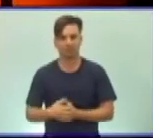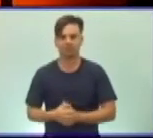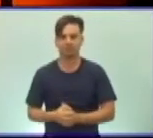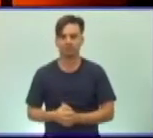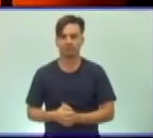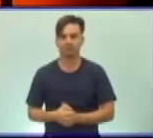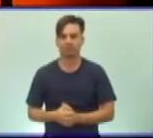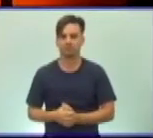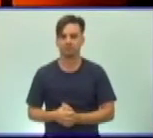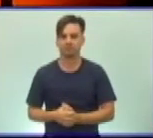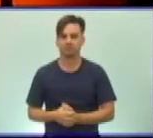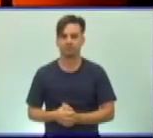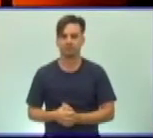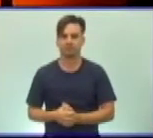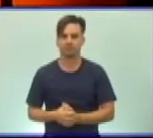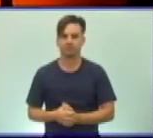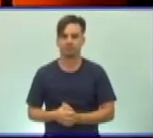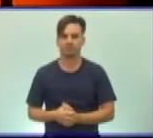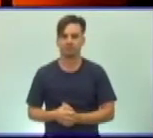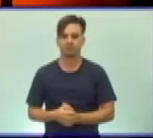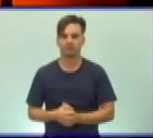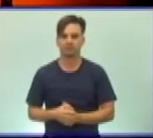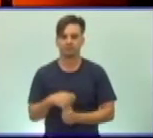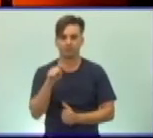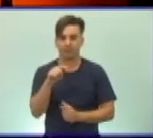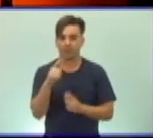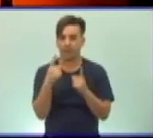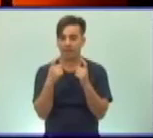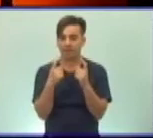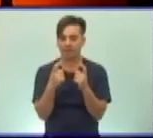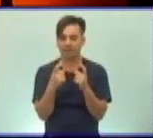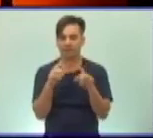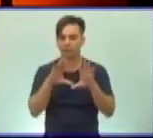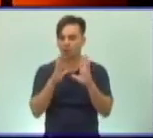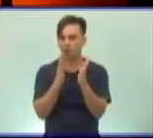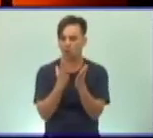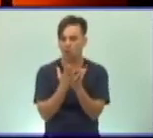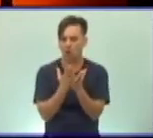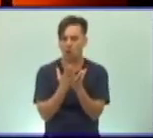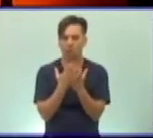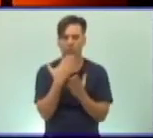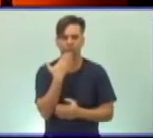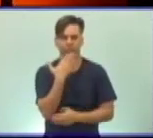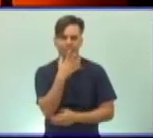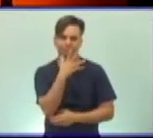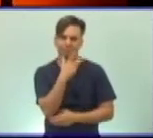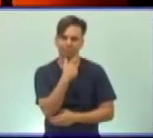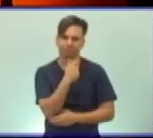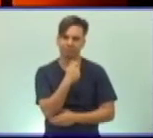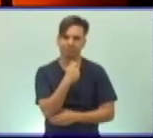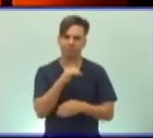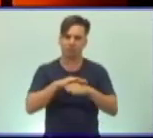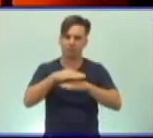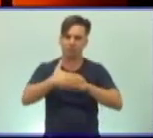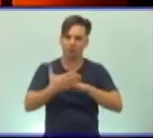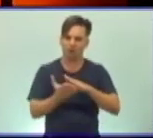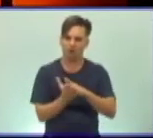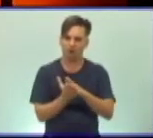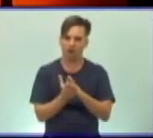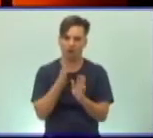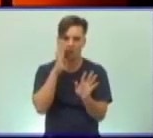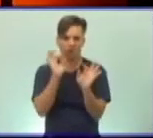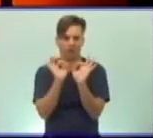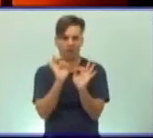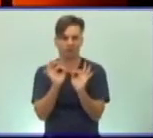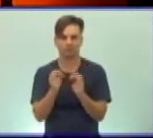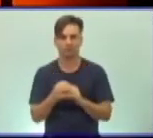para trabajar en la escuela y es necesario tenerlos todos arreglados. Sería buena idea que ustedes